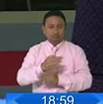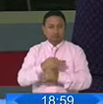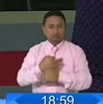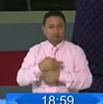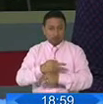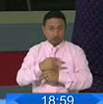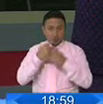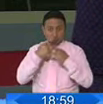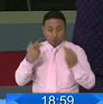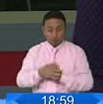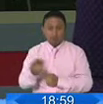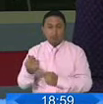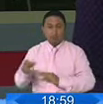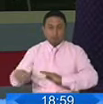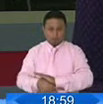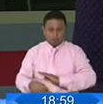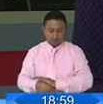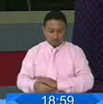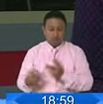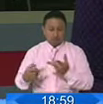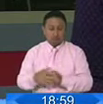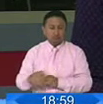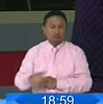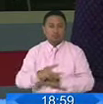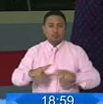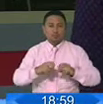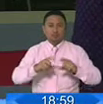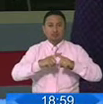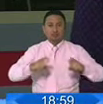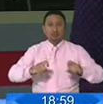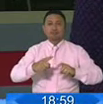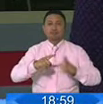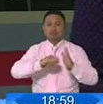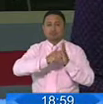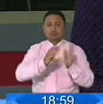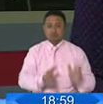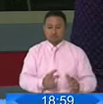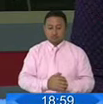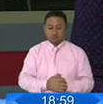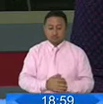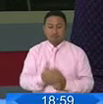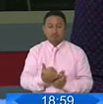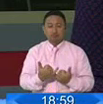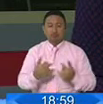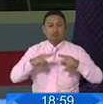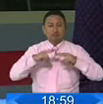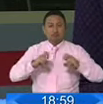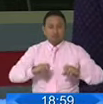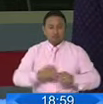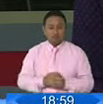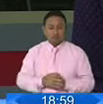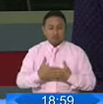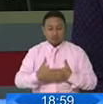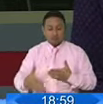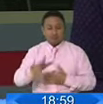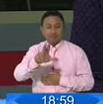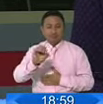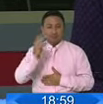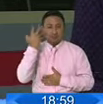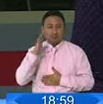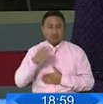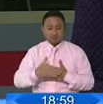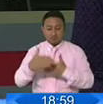del caso de Brecht, en el que también es investigado el excontralor. La instrucción fiscal en esta indagación se extendió por 30